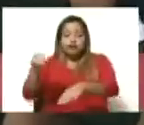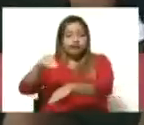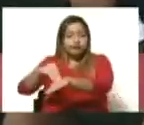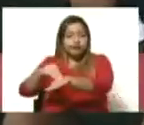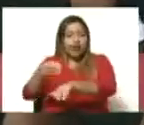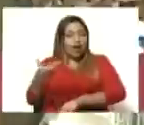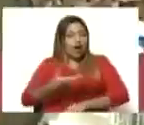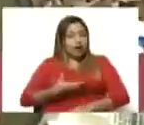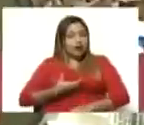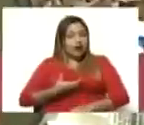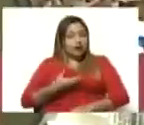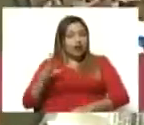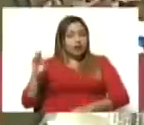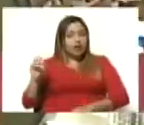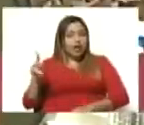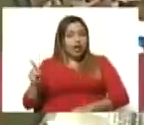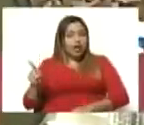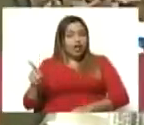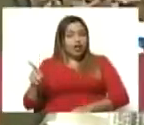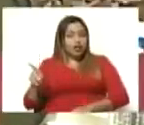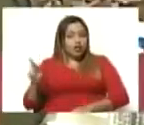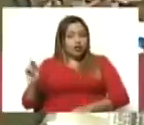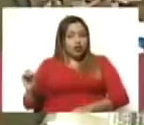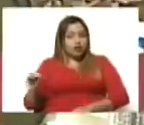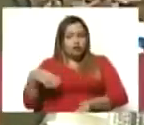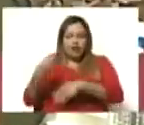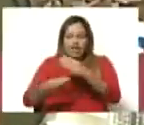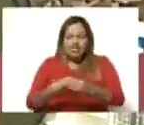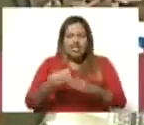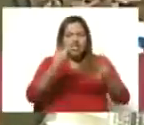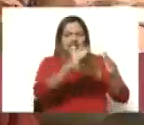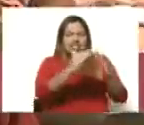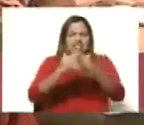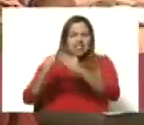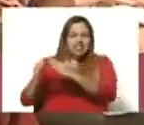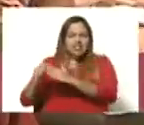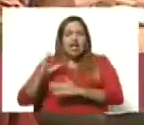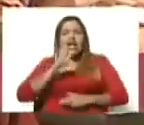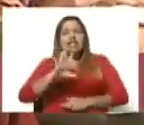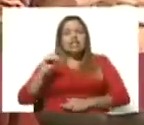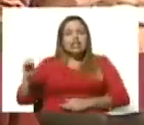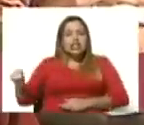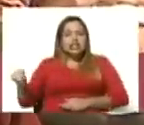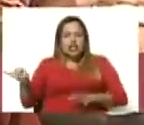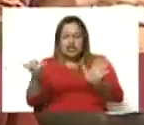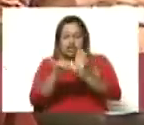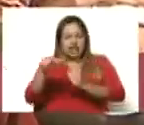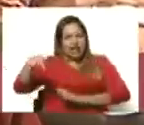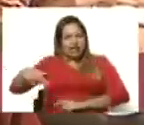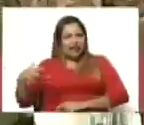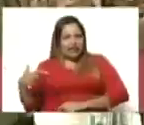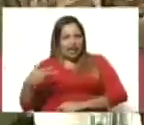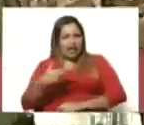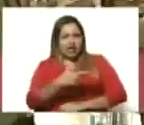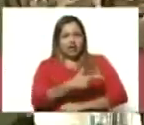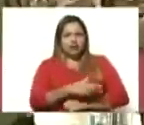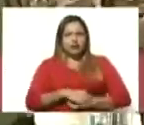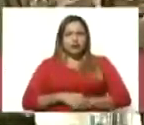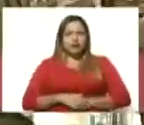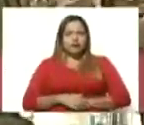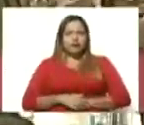Pedro Hernández para construir también unas 500 viviendas, por lo menos, aquí mismo en Las Tejerías.